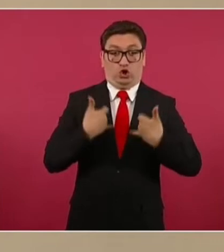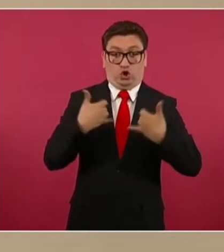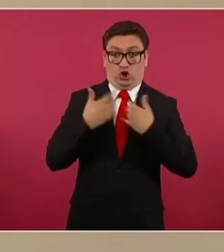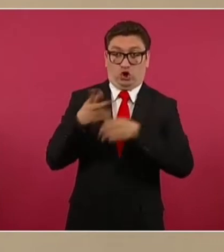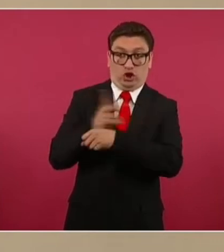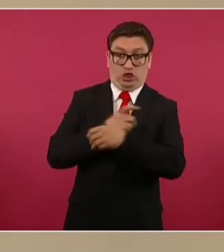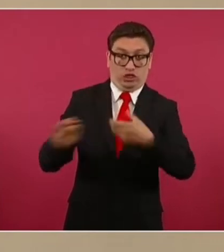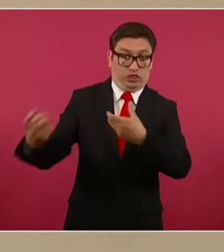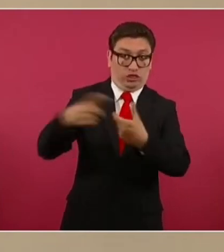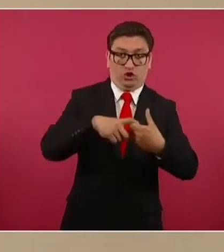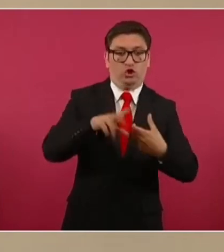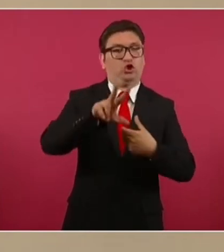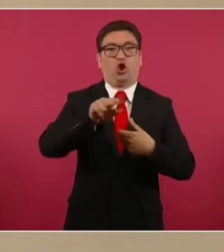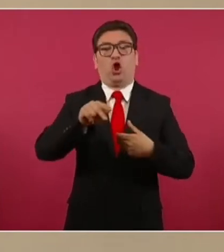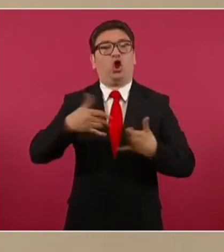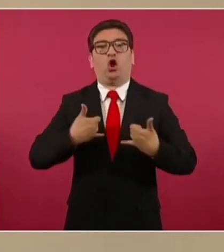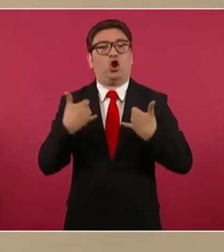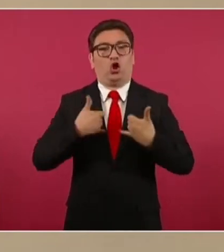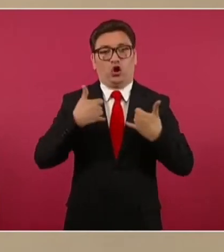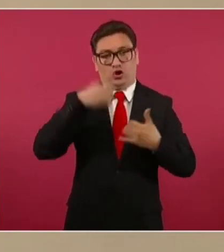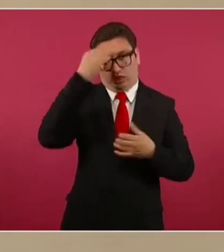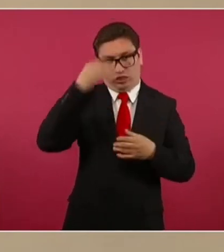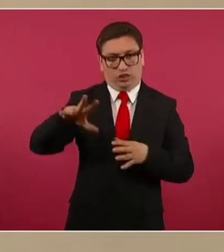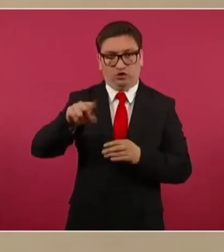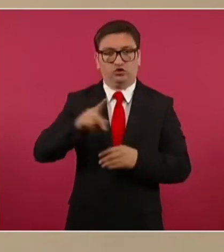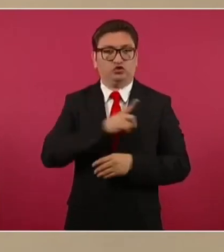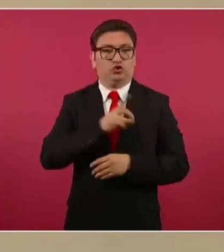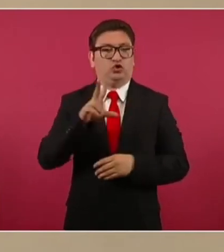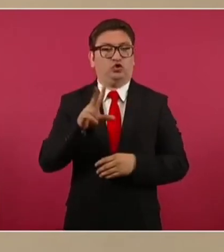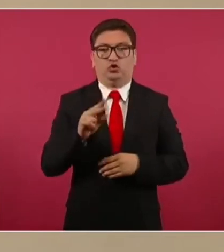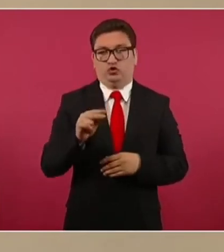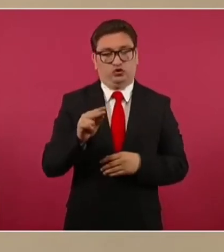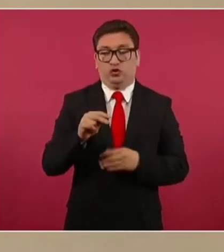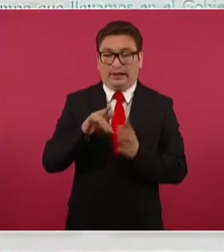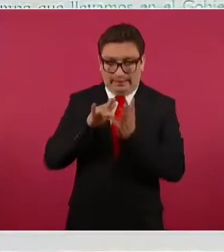y dejarlos solos, sin un ejército de reserva